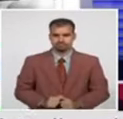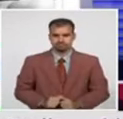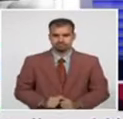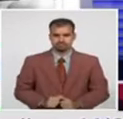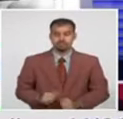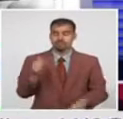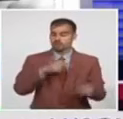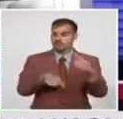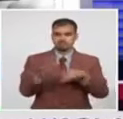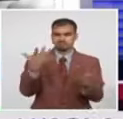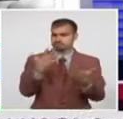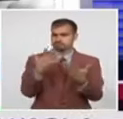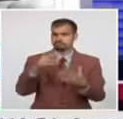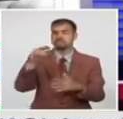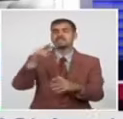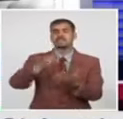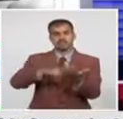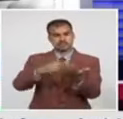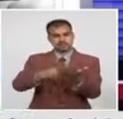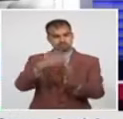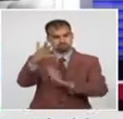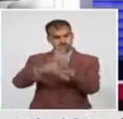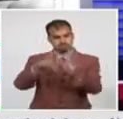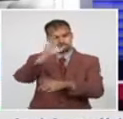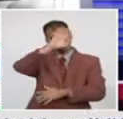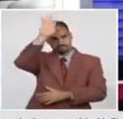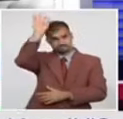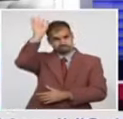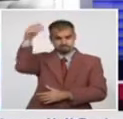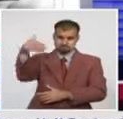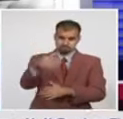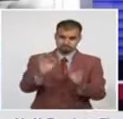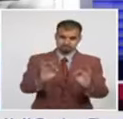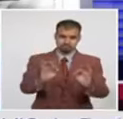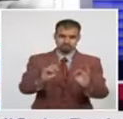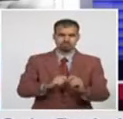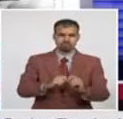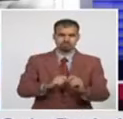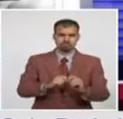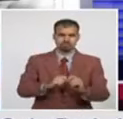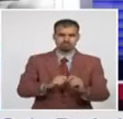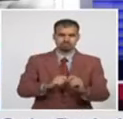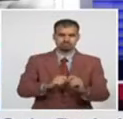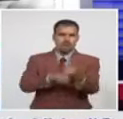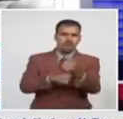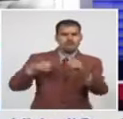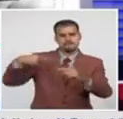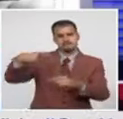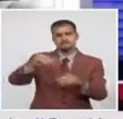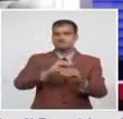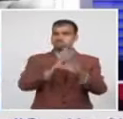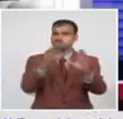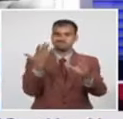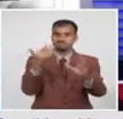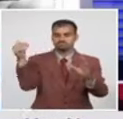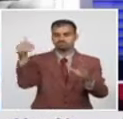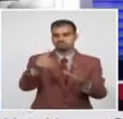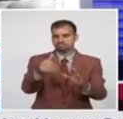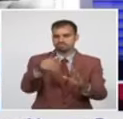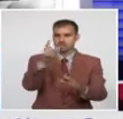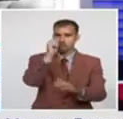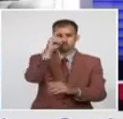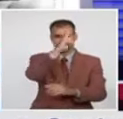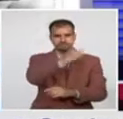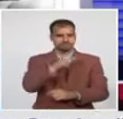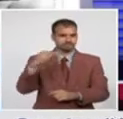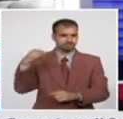presencia del intérprete de lengua de señas, Leonel Mieres, y damos la bienvenida, como cada mañana, en esta jornada especial, al doctor Francisco Durán